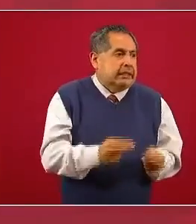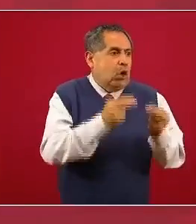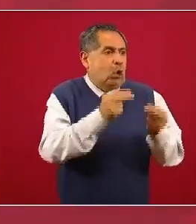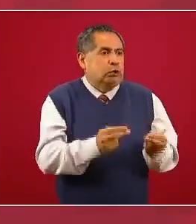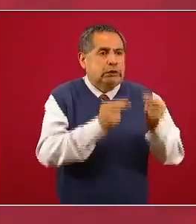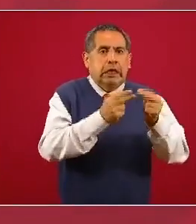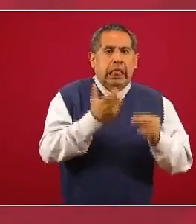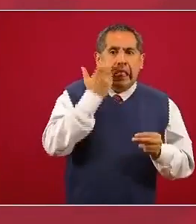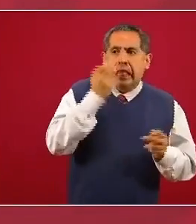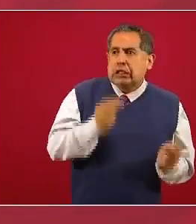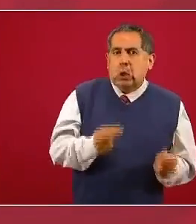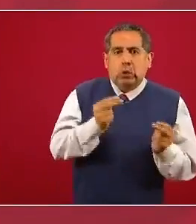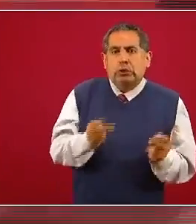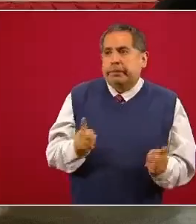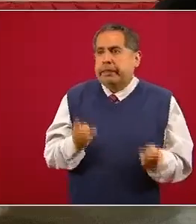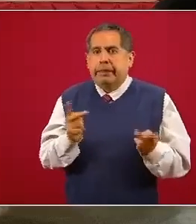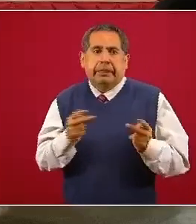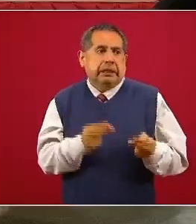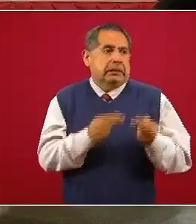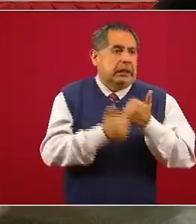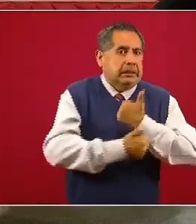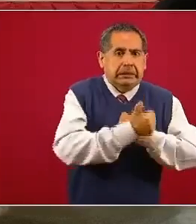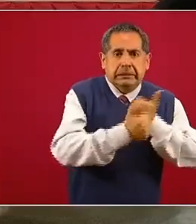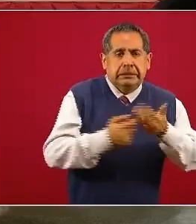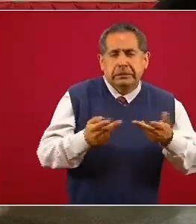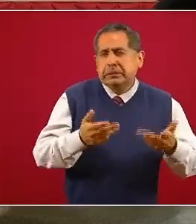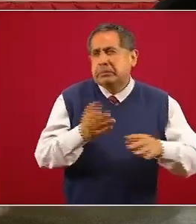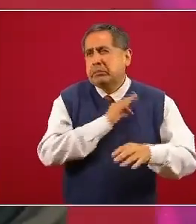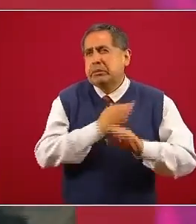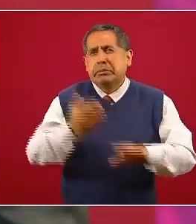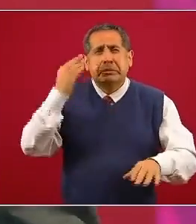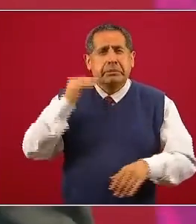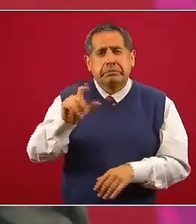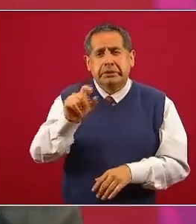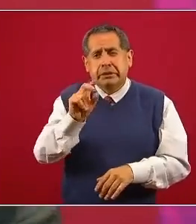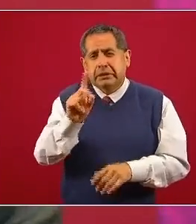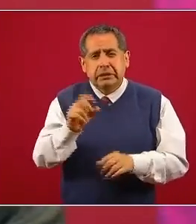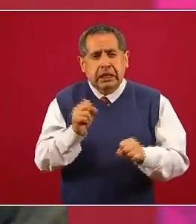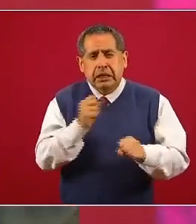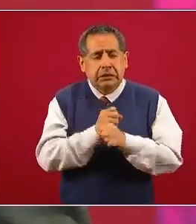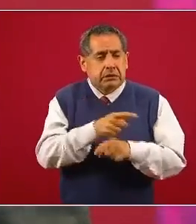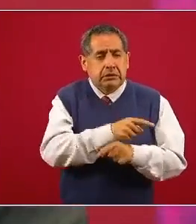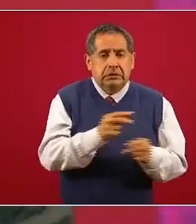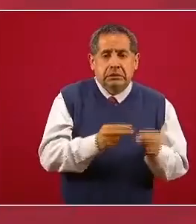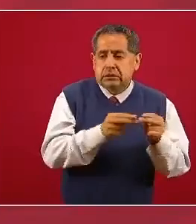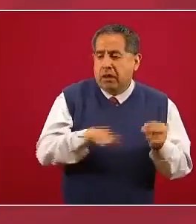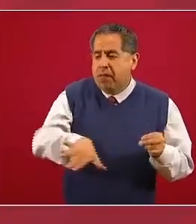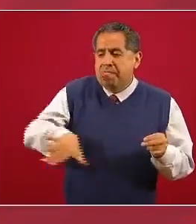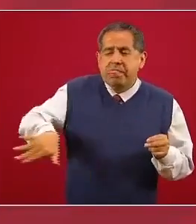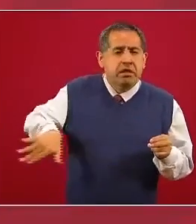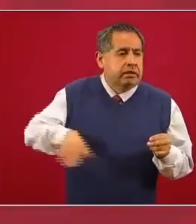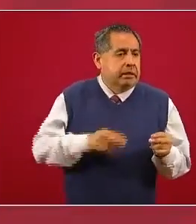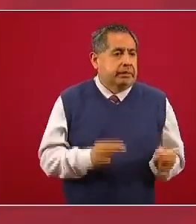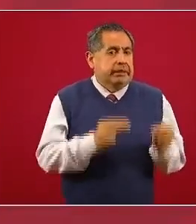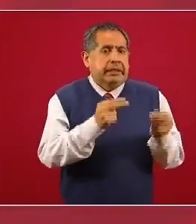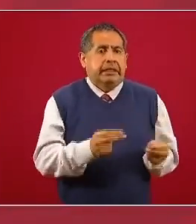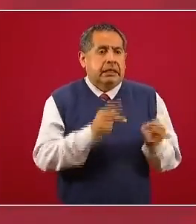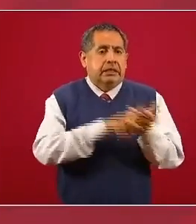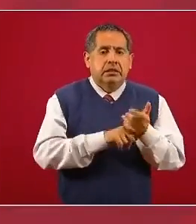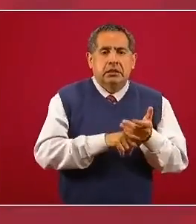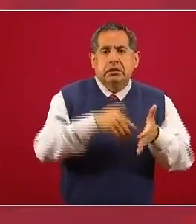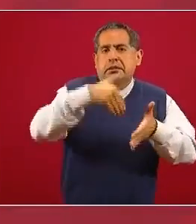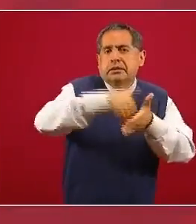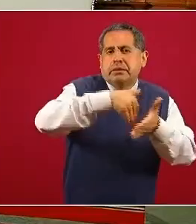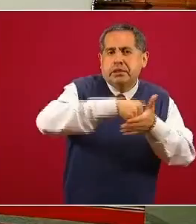la economía mexicana, desde hace 20 o 30 años, estos productos empezaron a ser desplazados